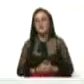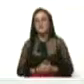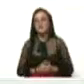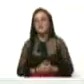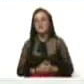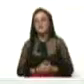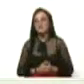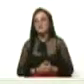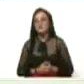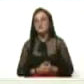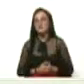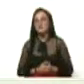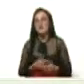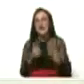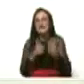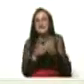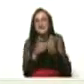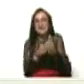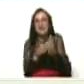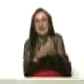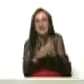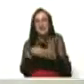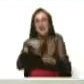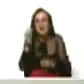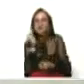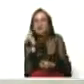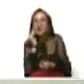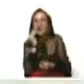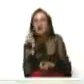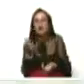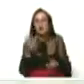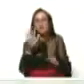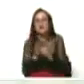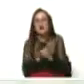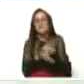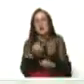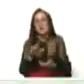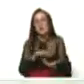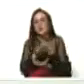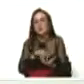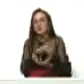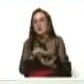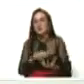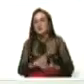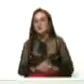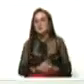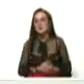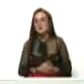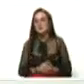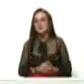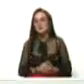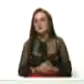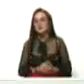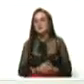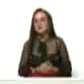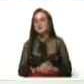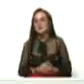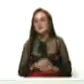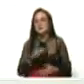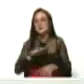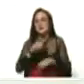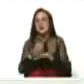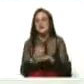los asistontos, terminan tapando los problemas. ¿Cómo está la cosa? Mi